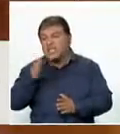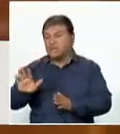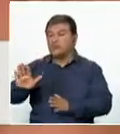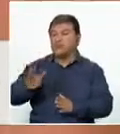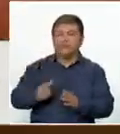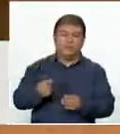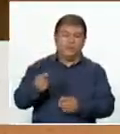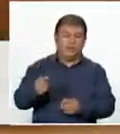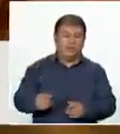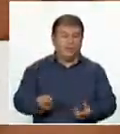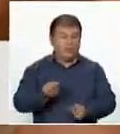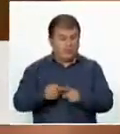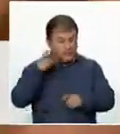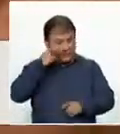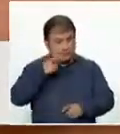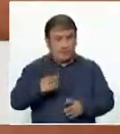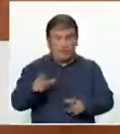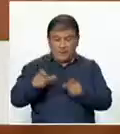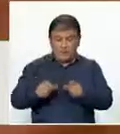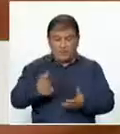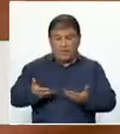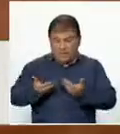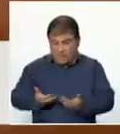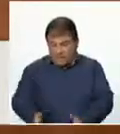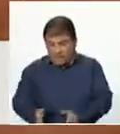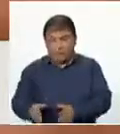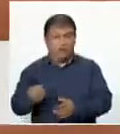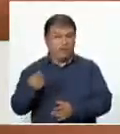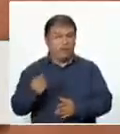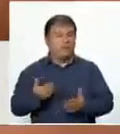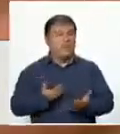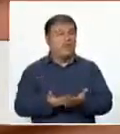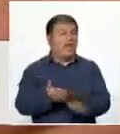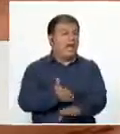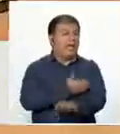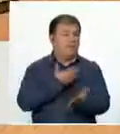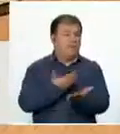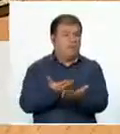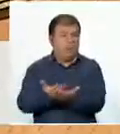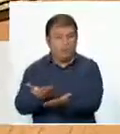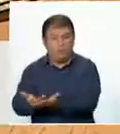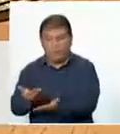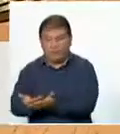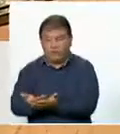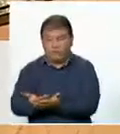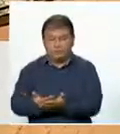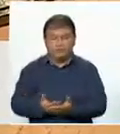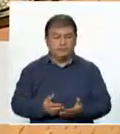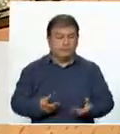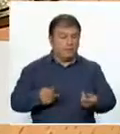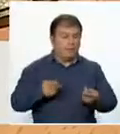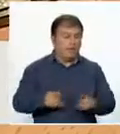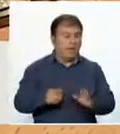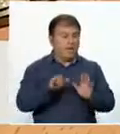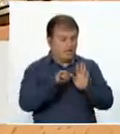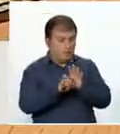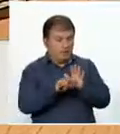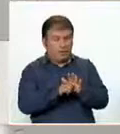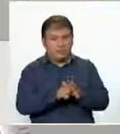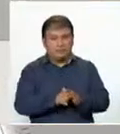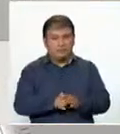de dicho monto. Para ello, la persona que haya extraviado el dinero deberá antes consignar información básica que permita su